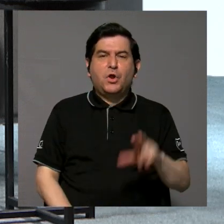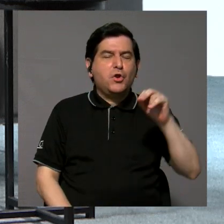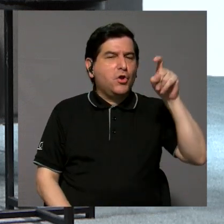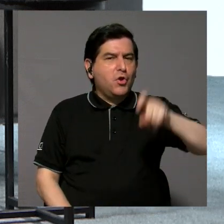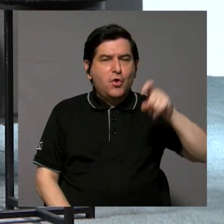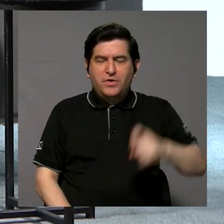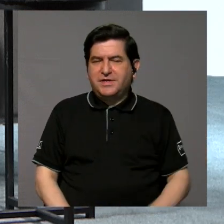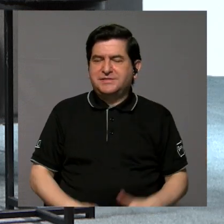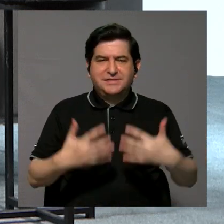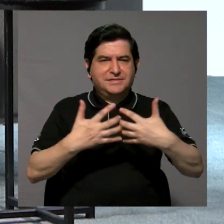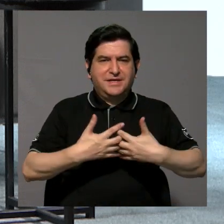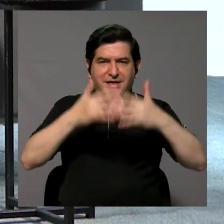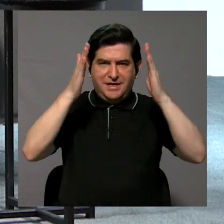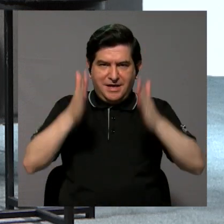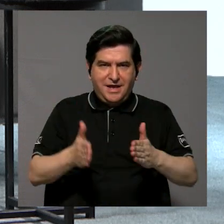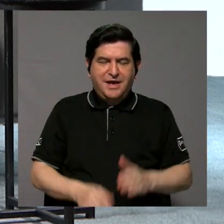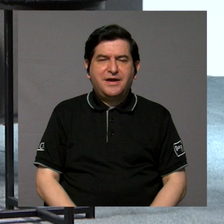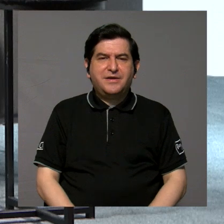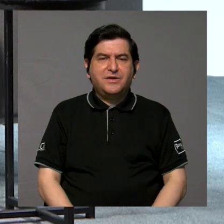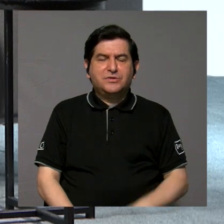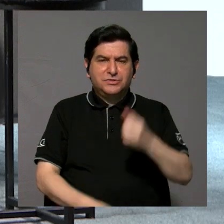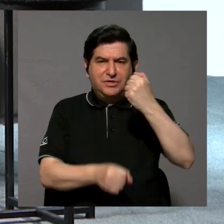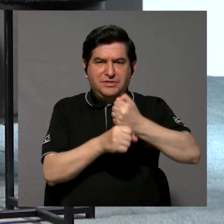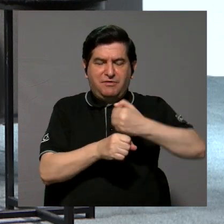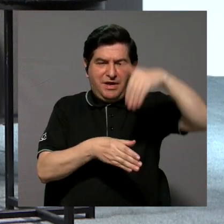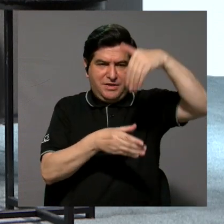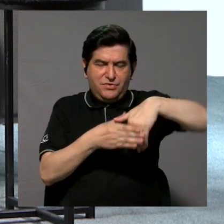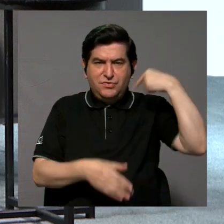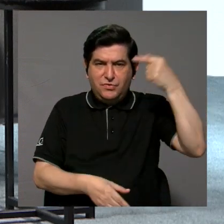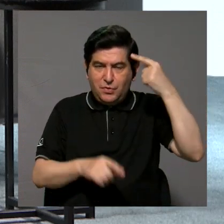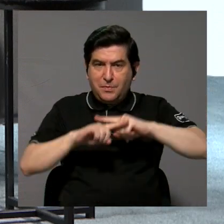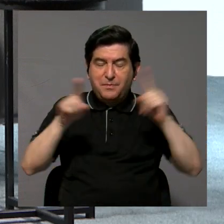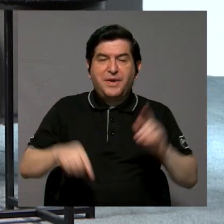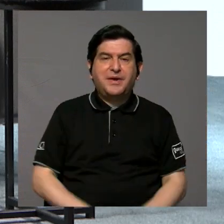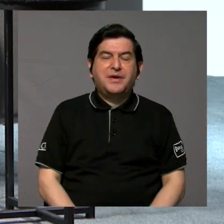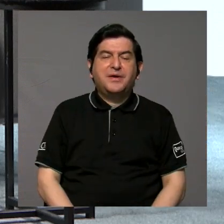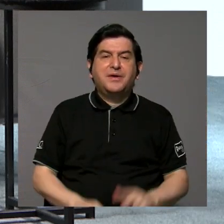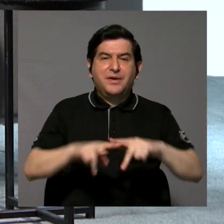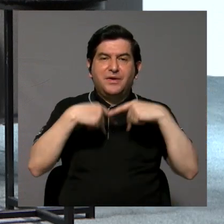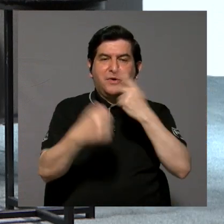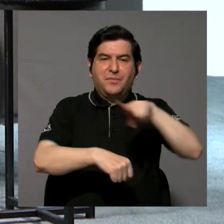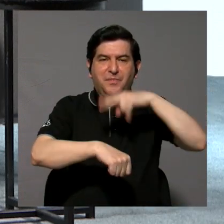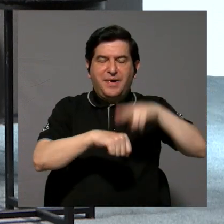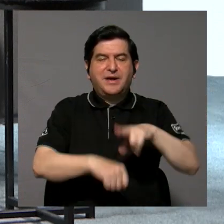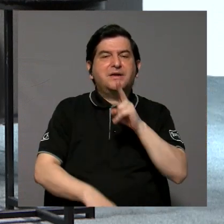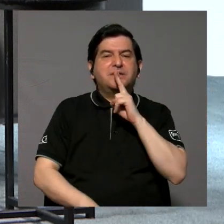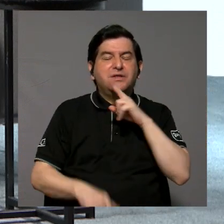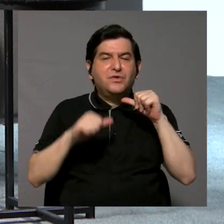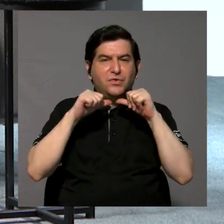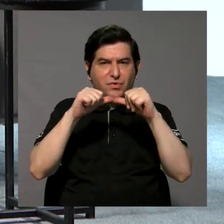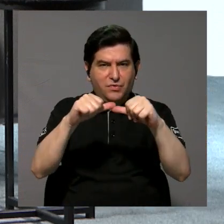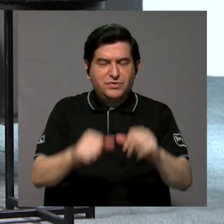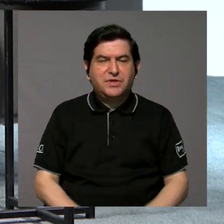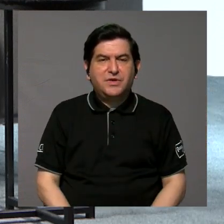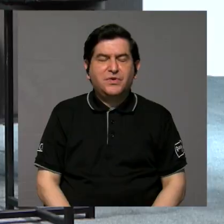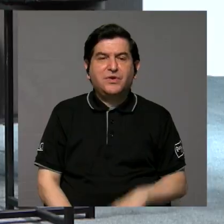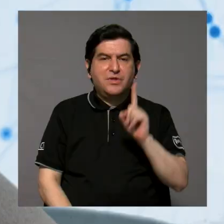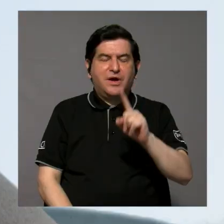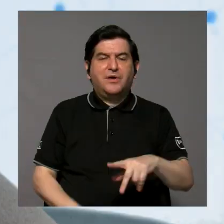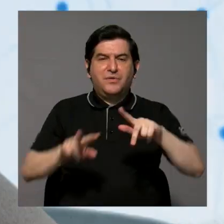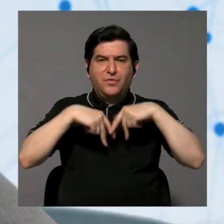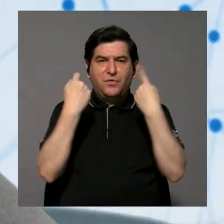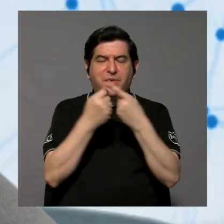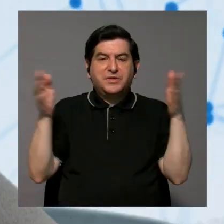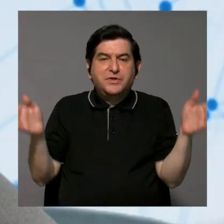necesariamente tantos empresarios ocupando puestos de gobierno, pero el Partido Nacional de Honduras sigue siendo un partido muy proempresarial.